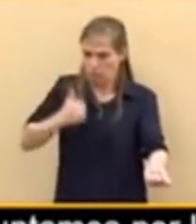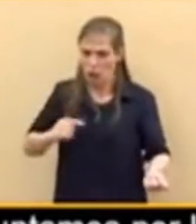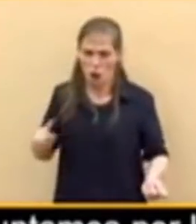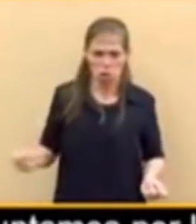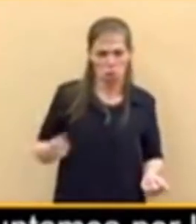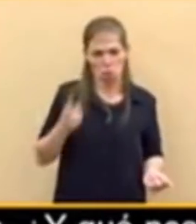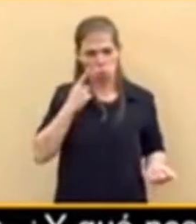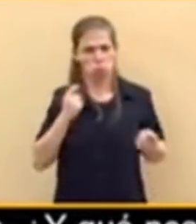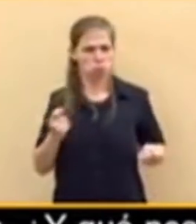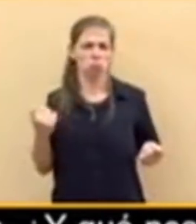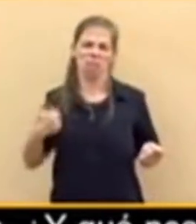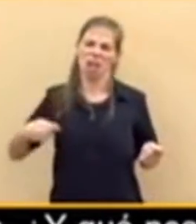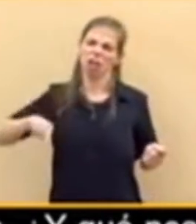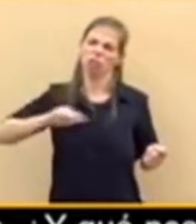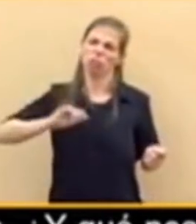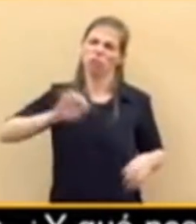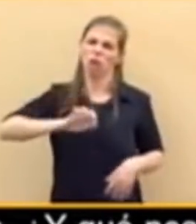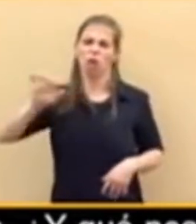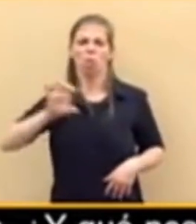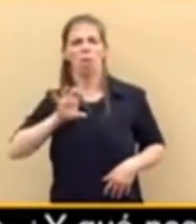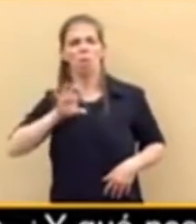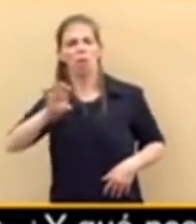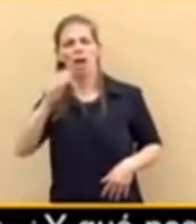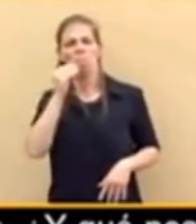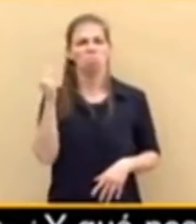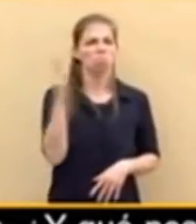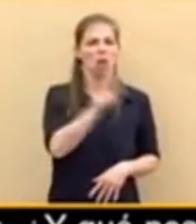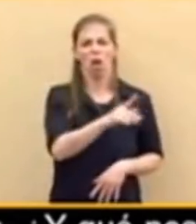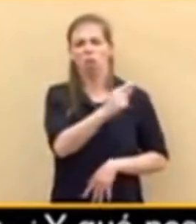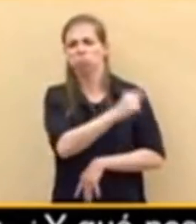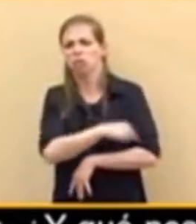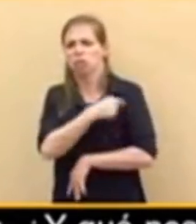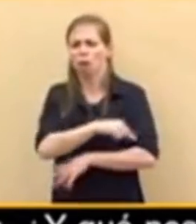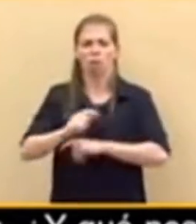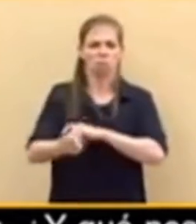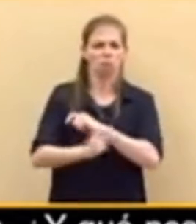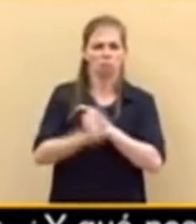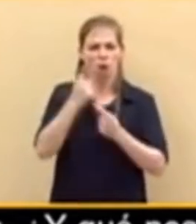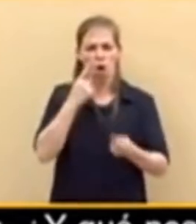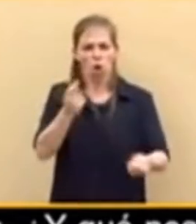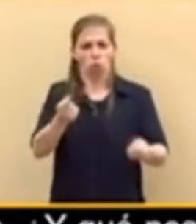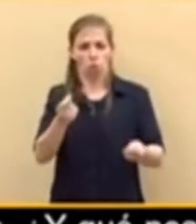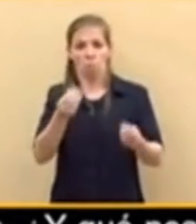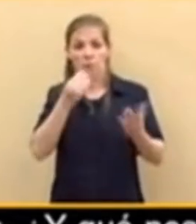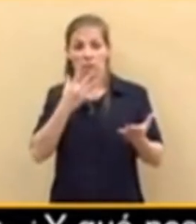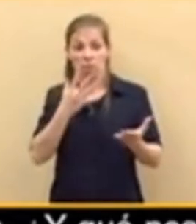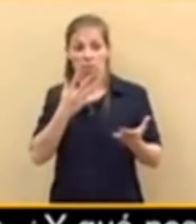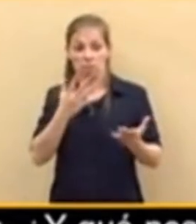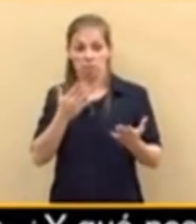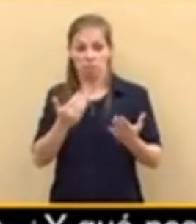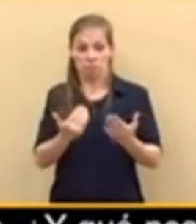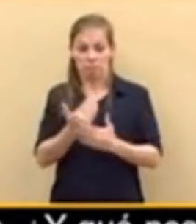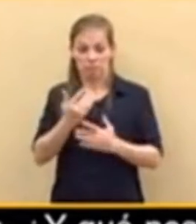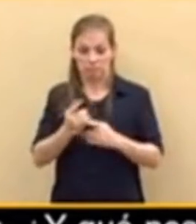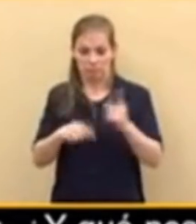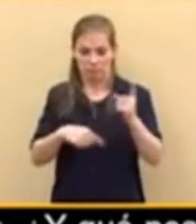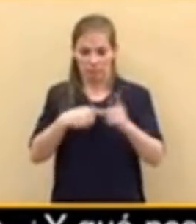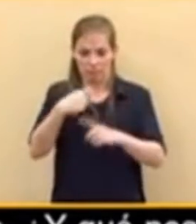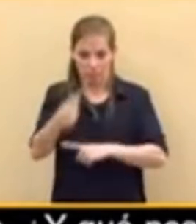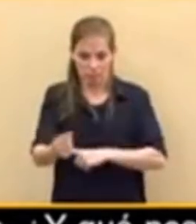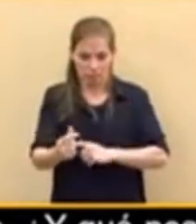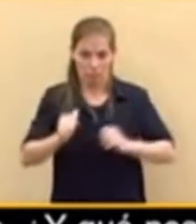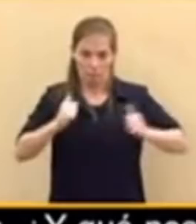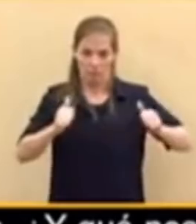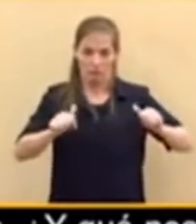anda todo el mundo aquí como pollo sin cabeza. O sea, usted han conseguido que la gente le tenga más miedo a